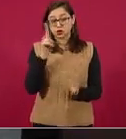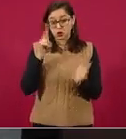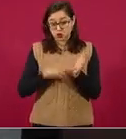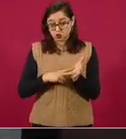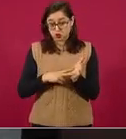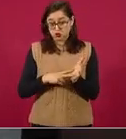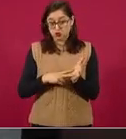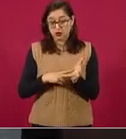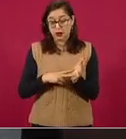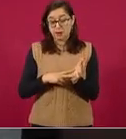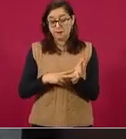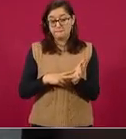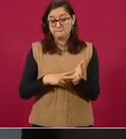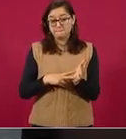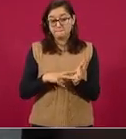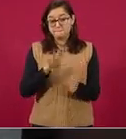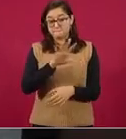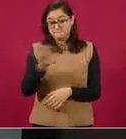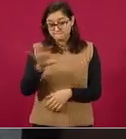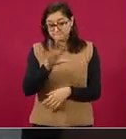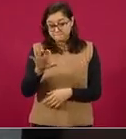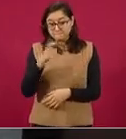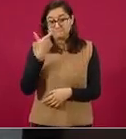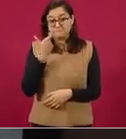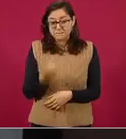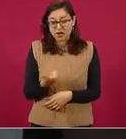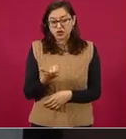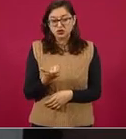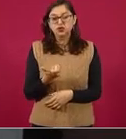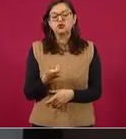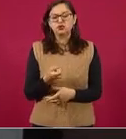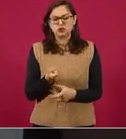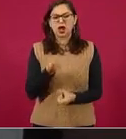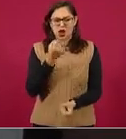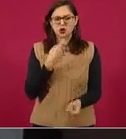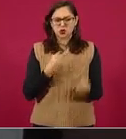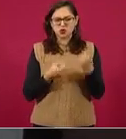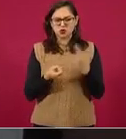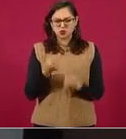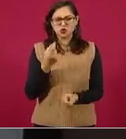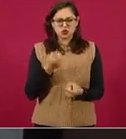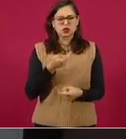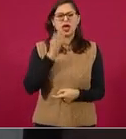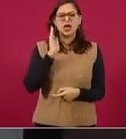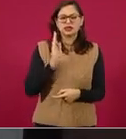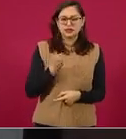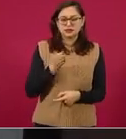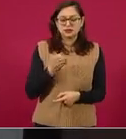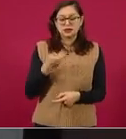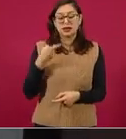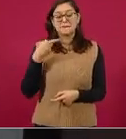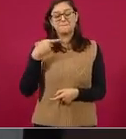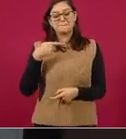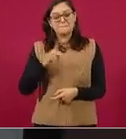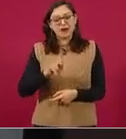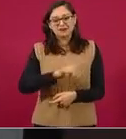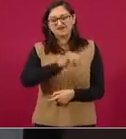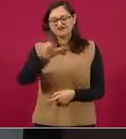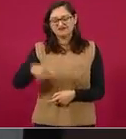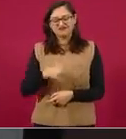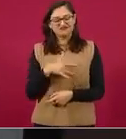una cantidad aceptable. Porque entre el emplacamiento que cobra Baja California, más de 3.000, pero